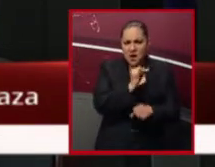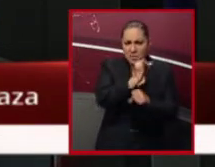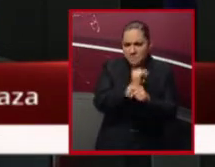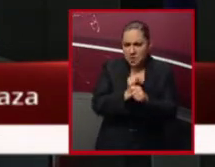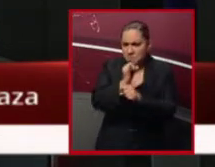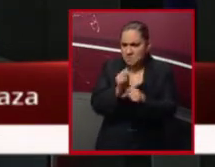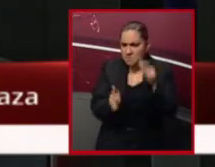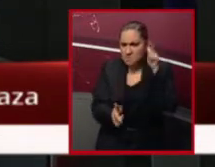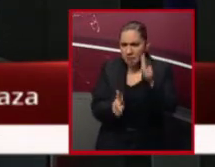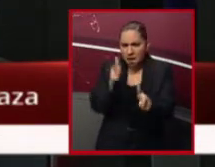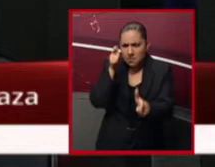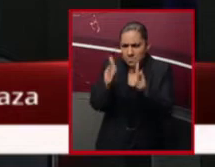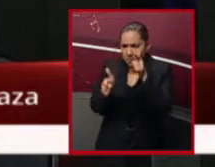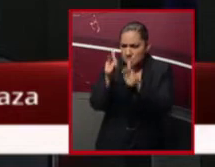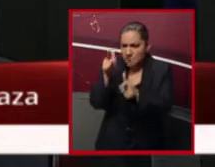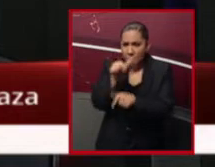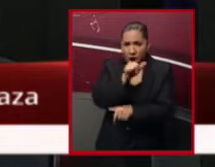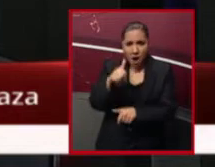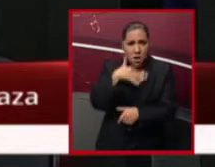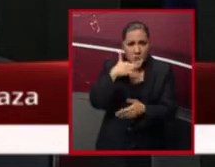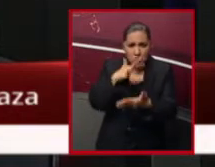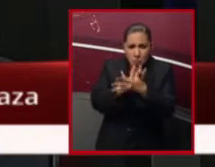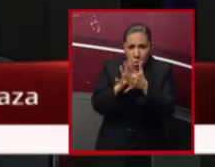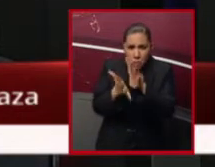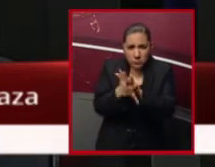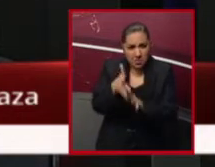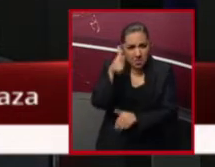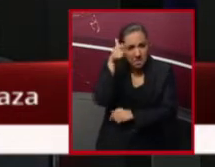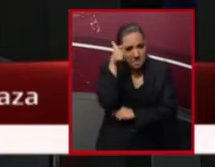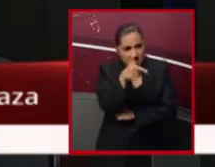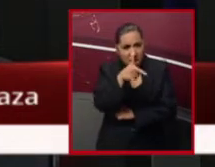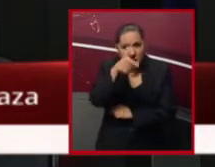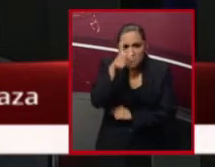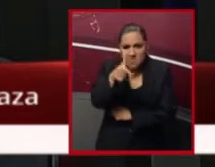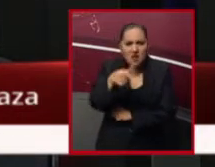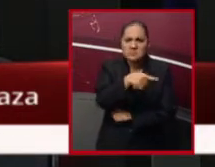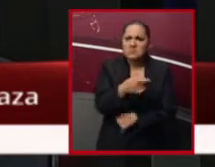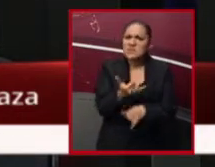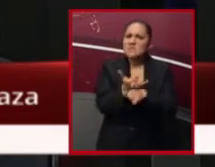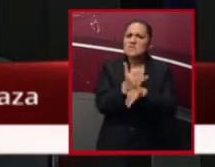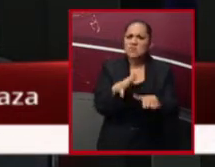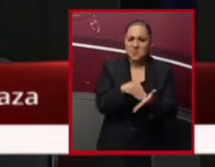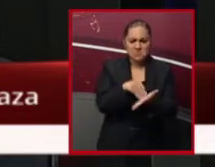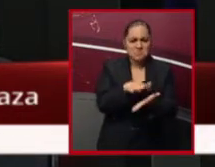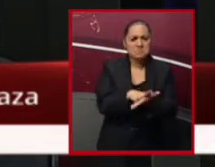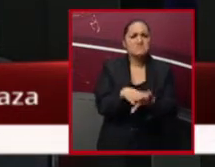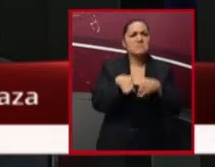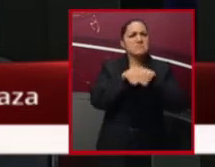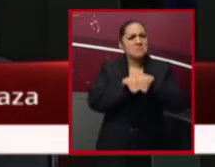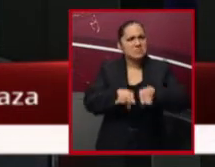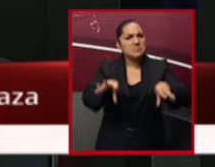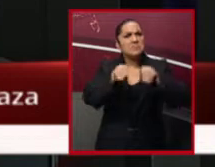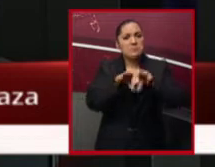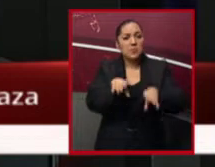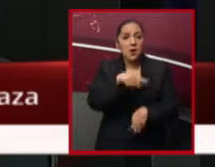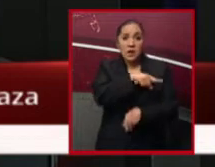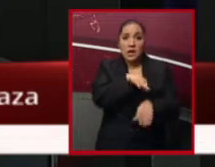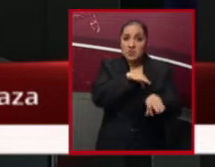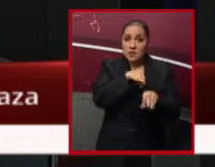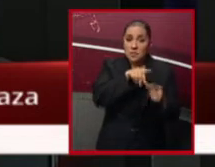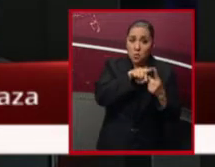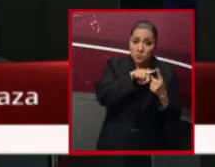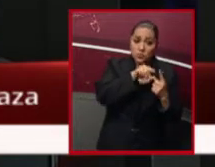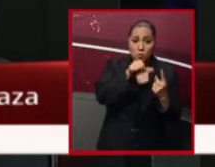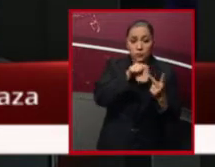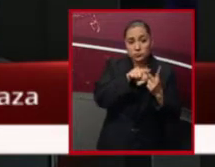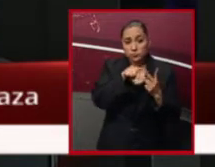vida corrupta del país. Y no había con él más que 2 o 3 periodistas más que hacíamos